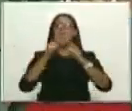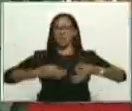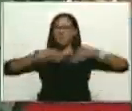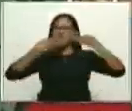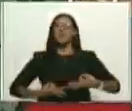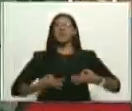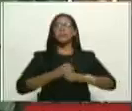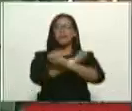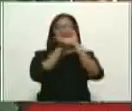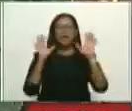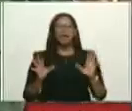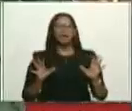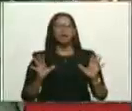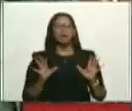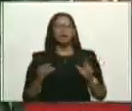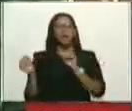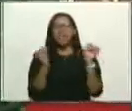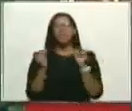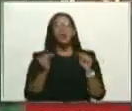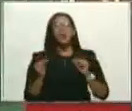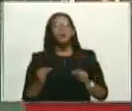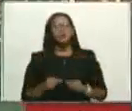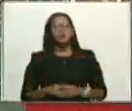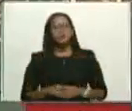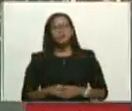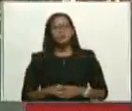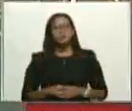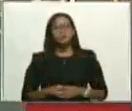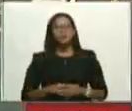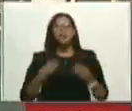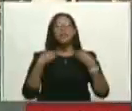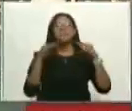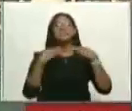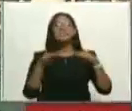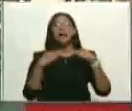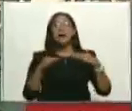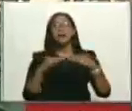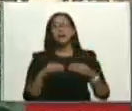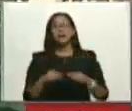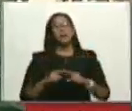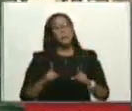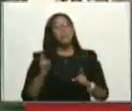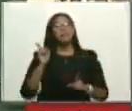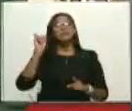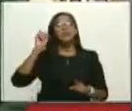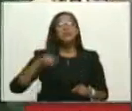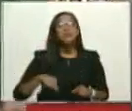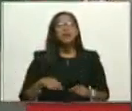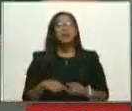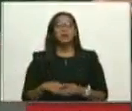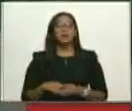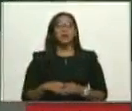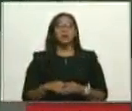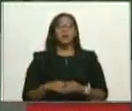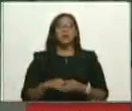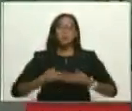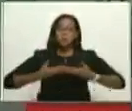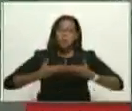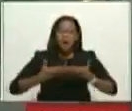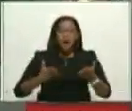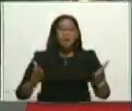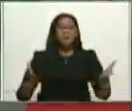clara. Con el discurso. Con el mensaje. Pero también, uno abre